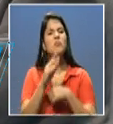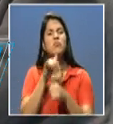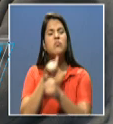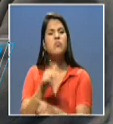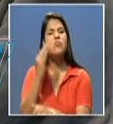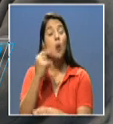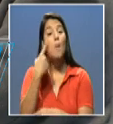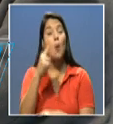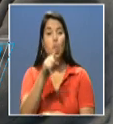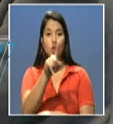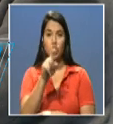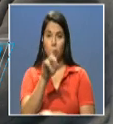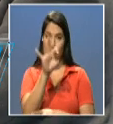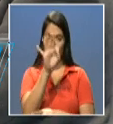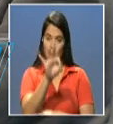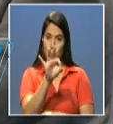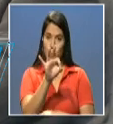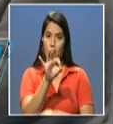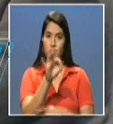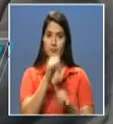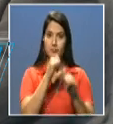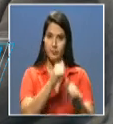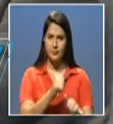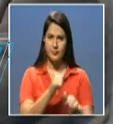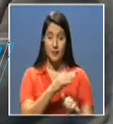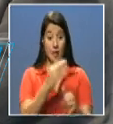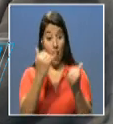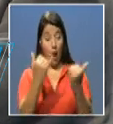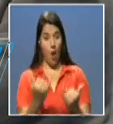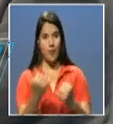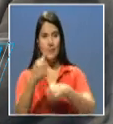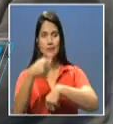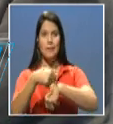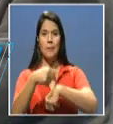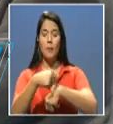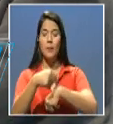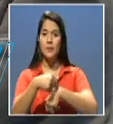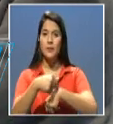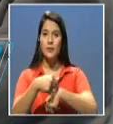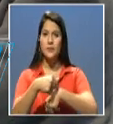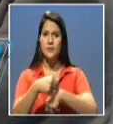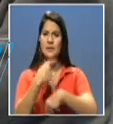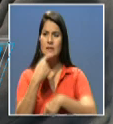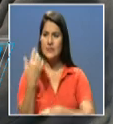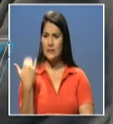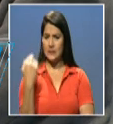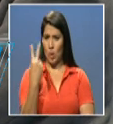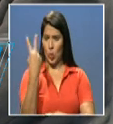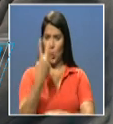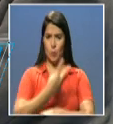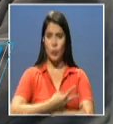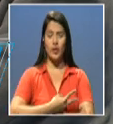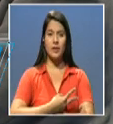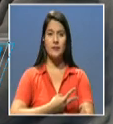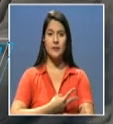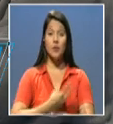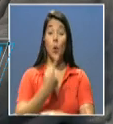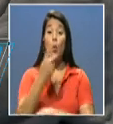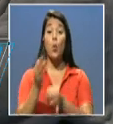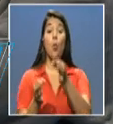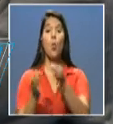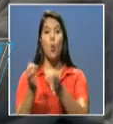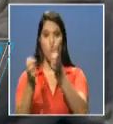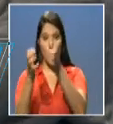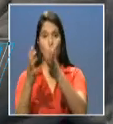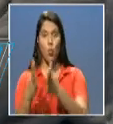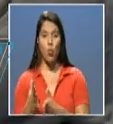acusaciones, una cantidad muy importante. Y en este momento está saliendo la noticia de que hace un par de días un juez